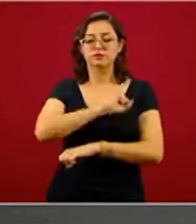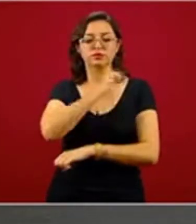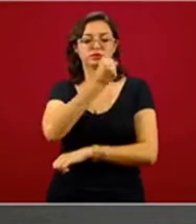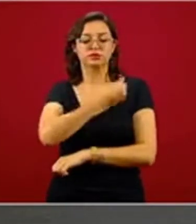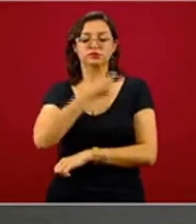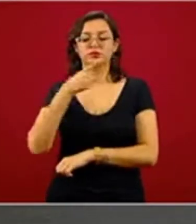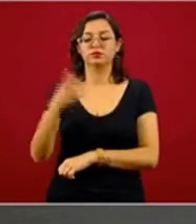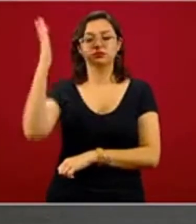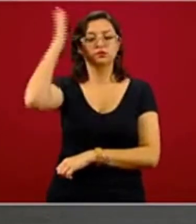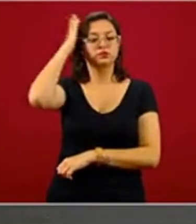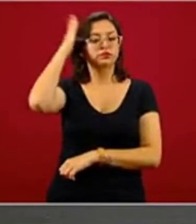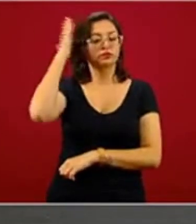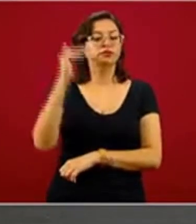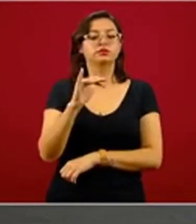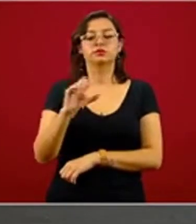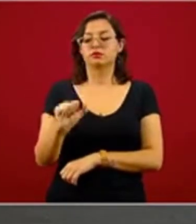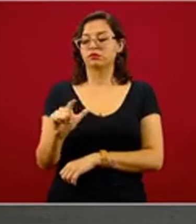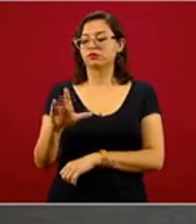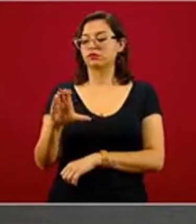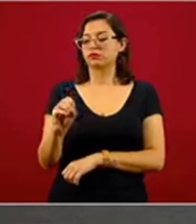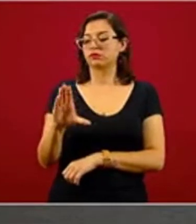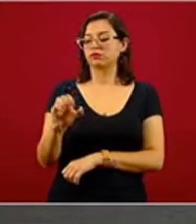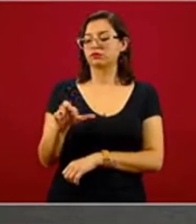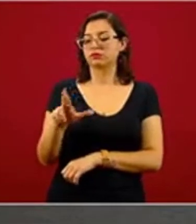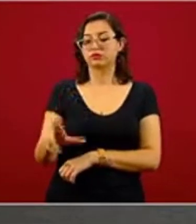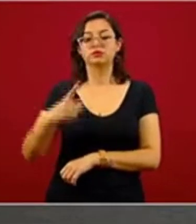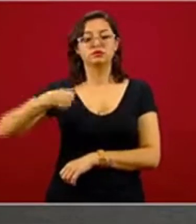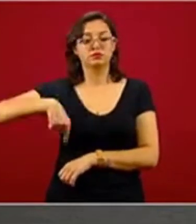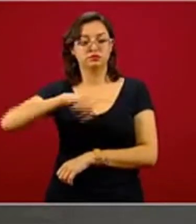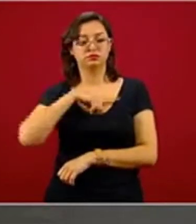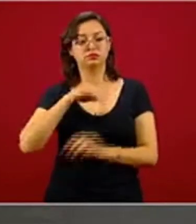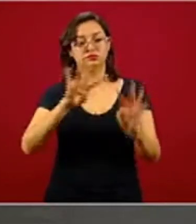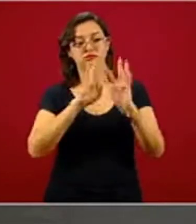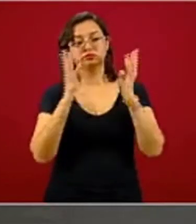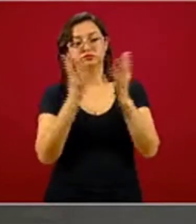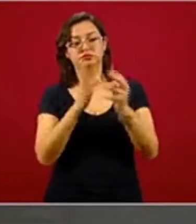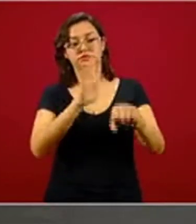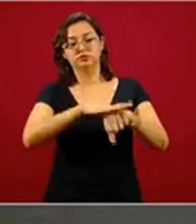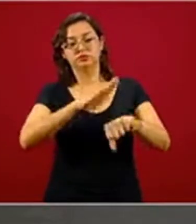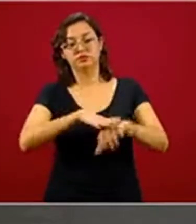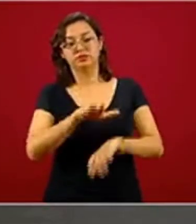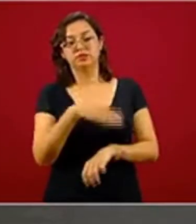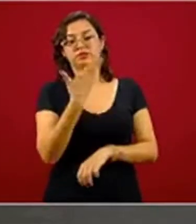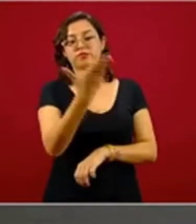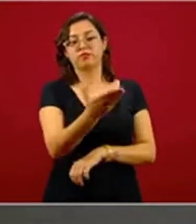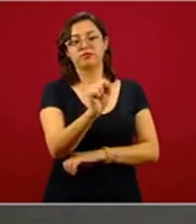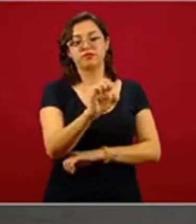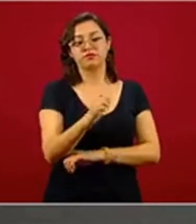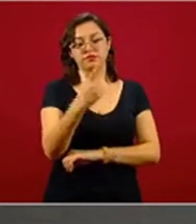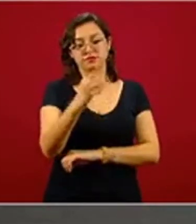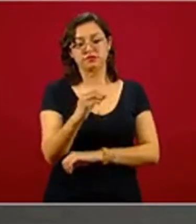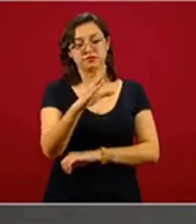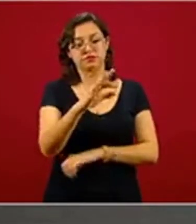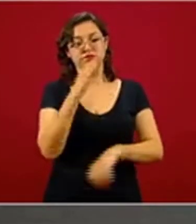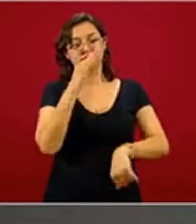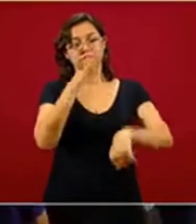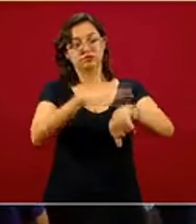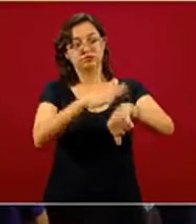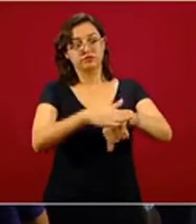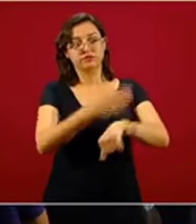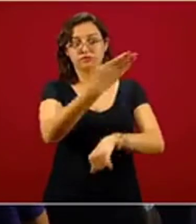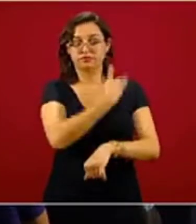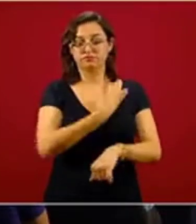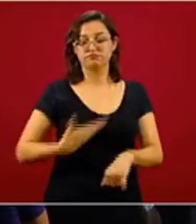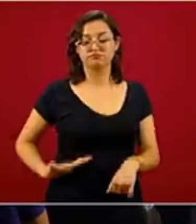Alcocer, haremos la solicitud a este Consejo. Lo haremos a través de la Secretaría de Gobernación, en su calidad de presidente de este